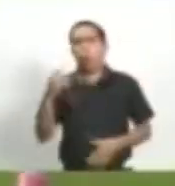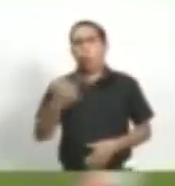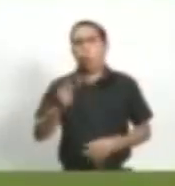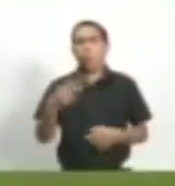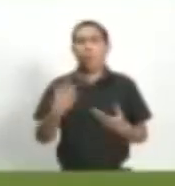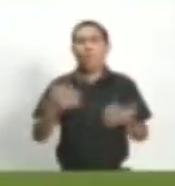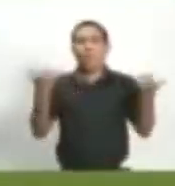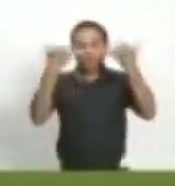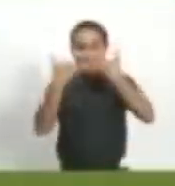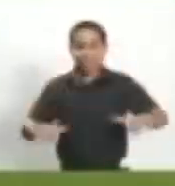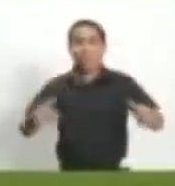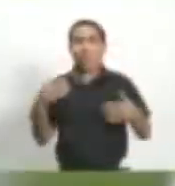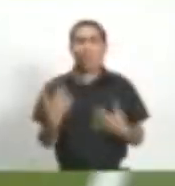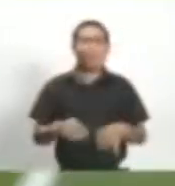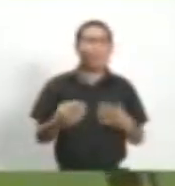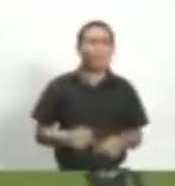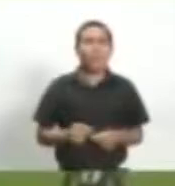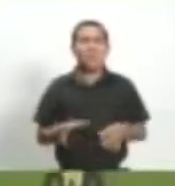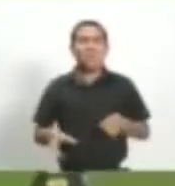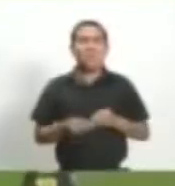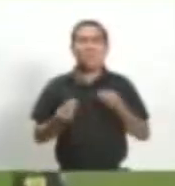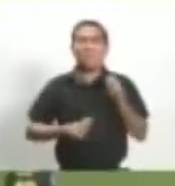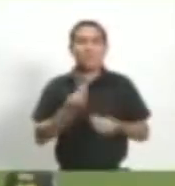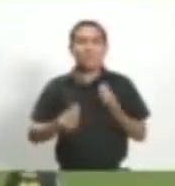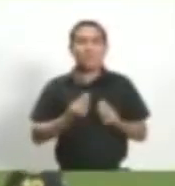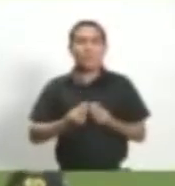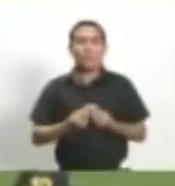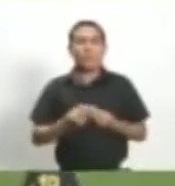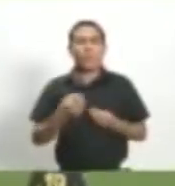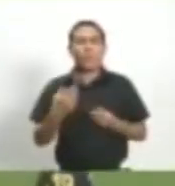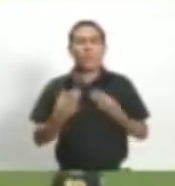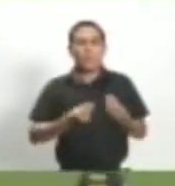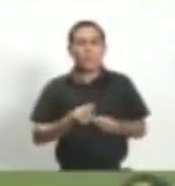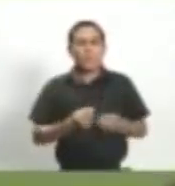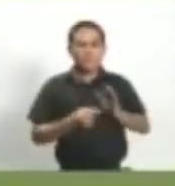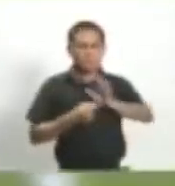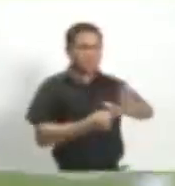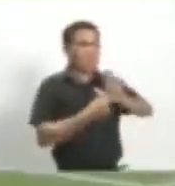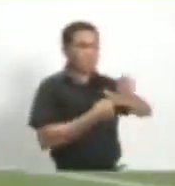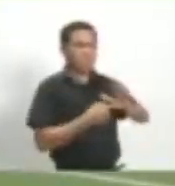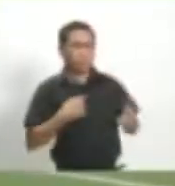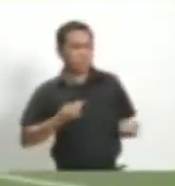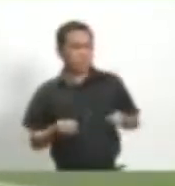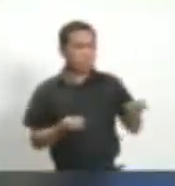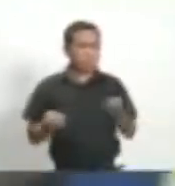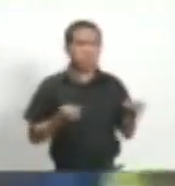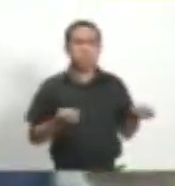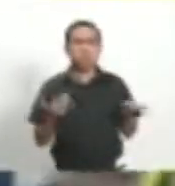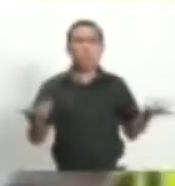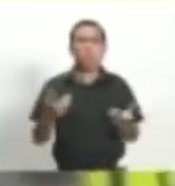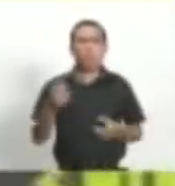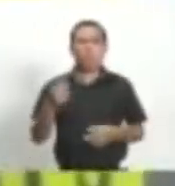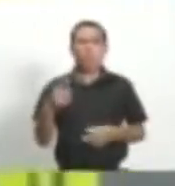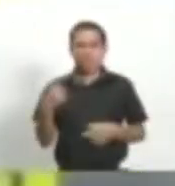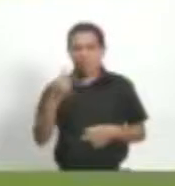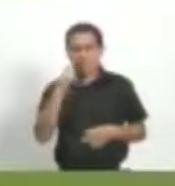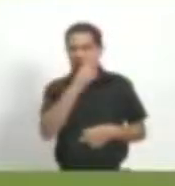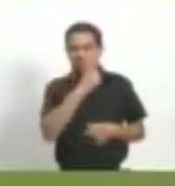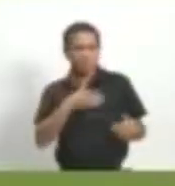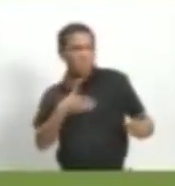final en Cardiff, sino que fueron un fiel reflejo del dominio blanco ante un